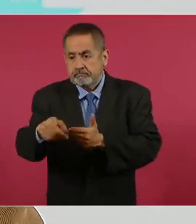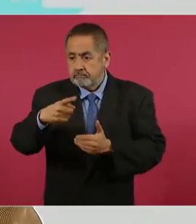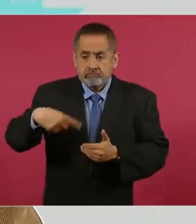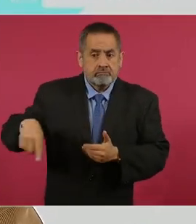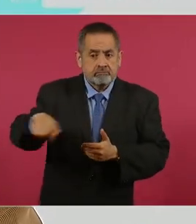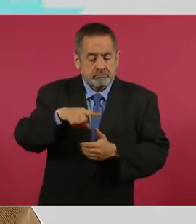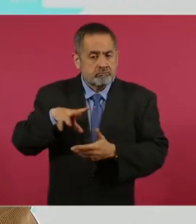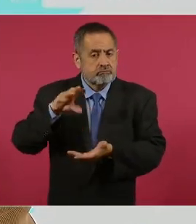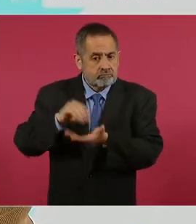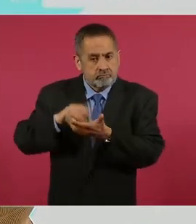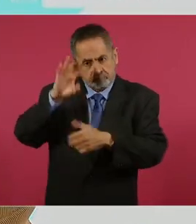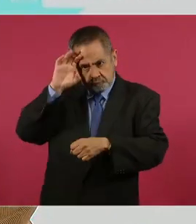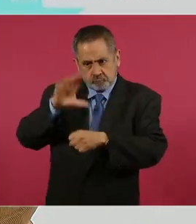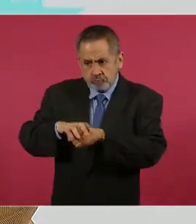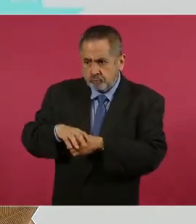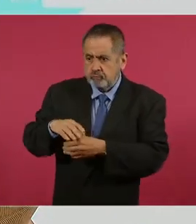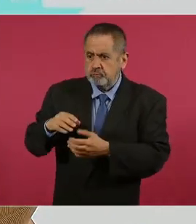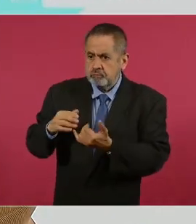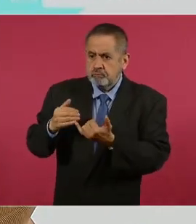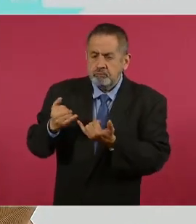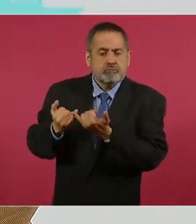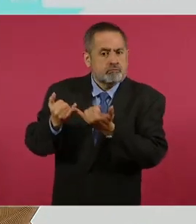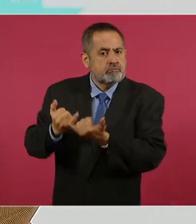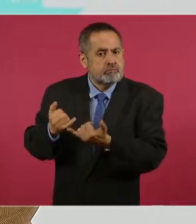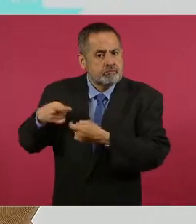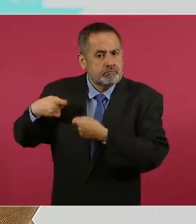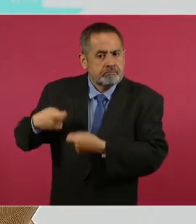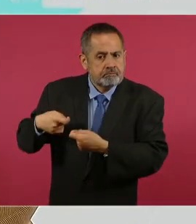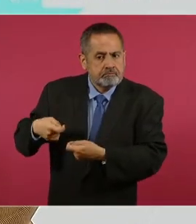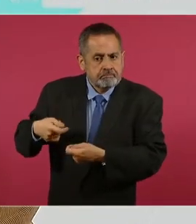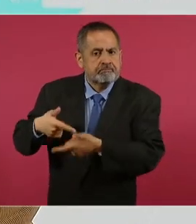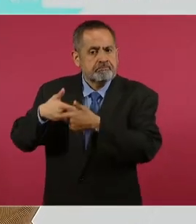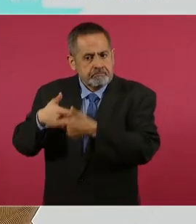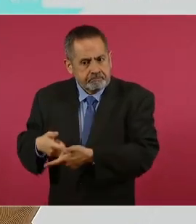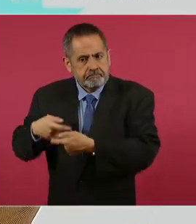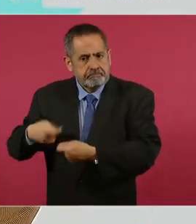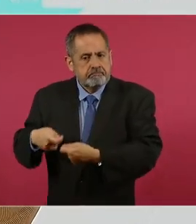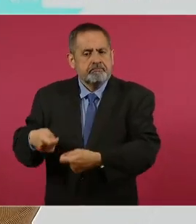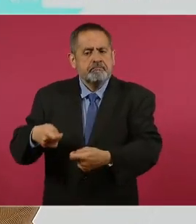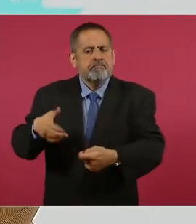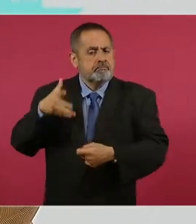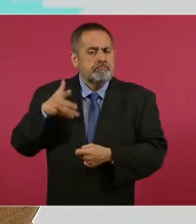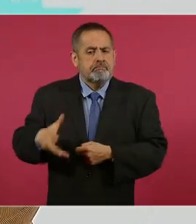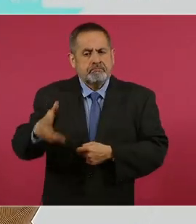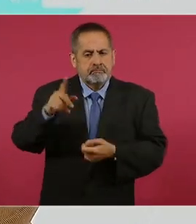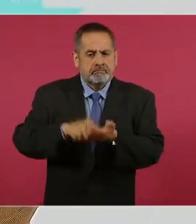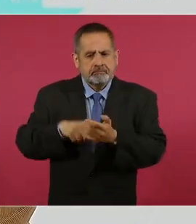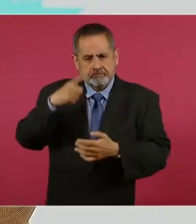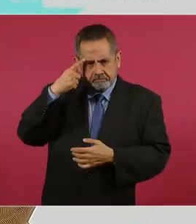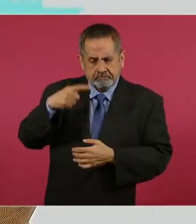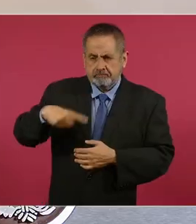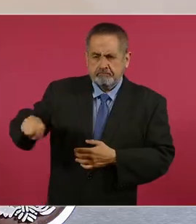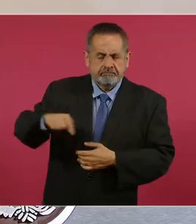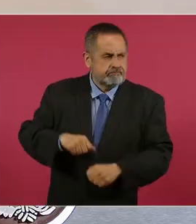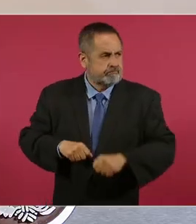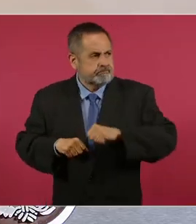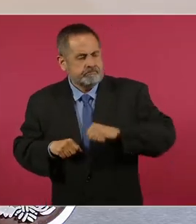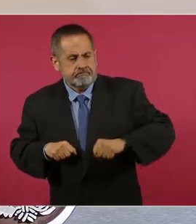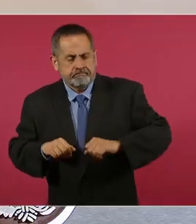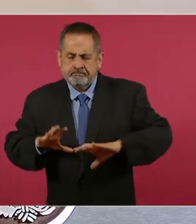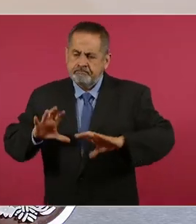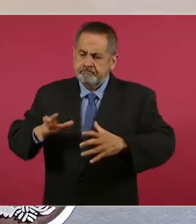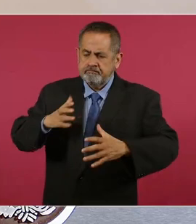representando la continuidad cultural de esta historia, de este devenir, de esta resistencia.